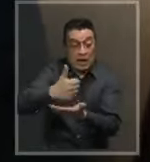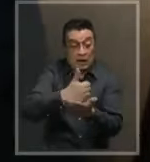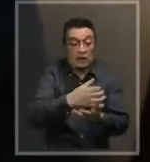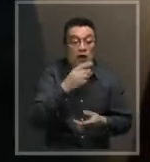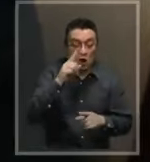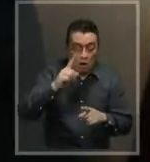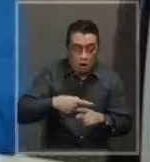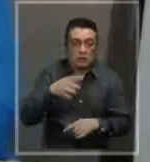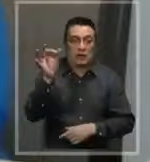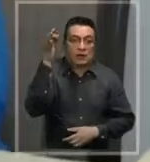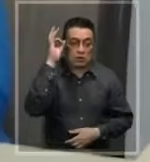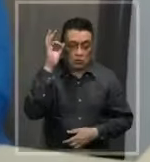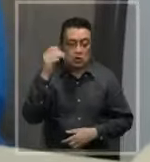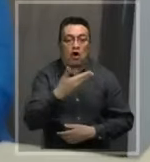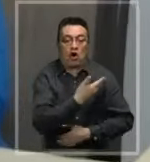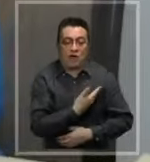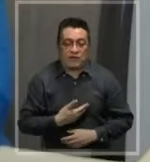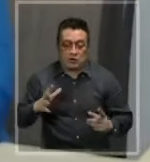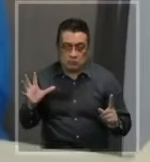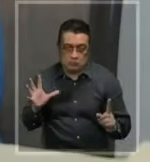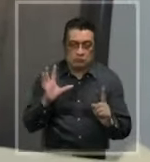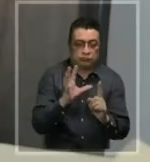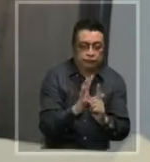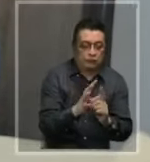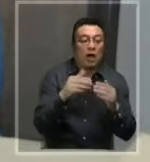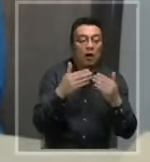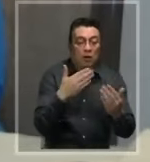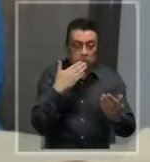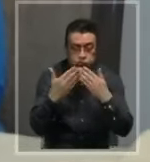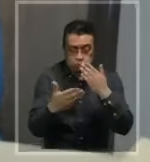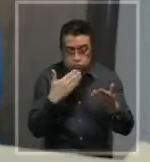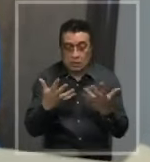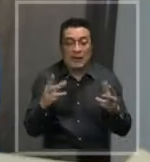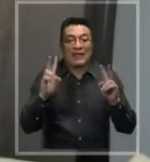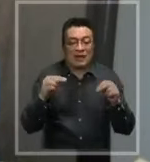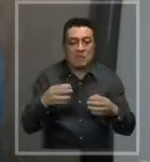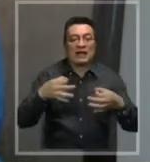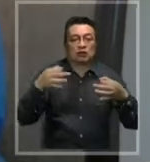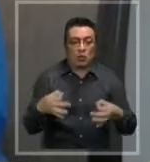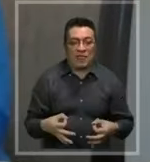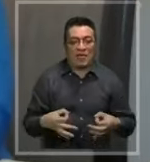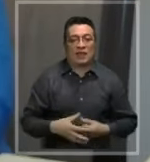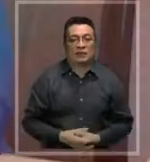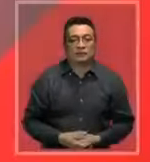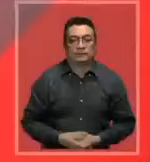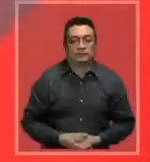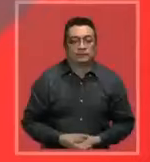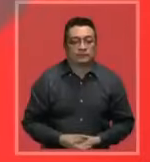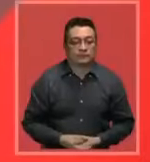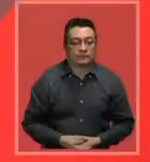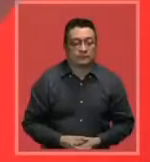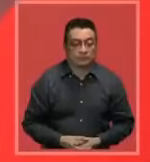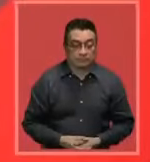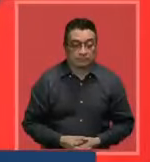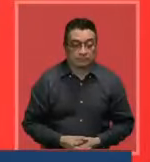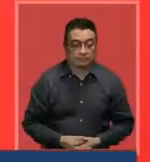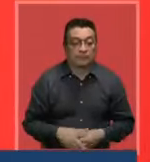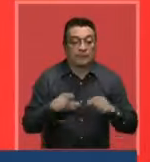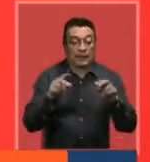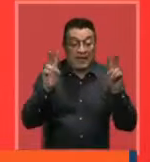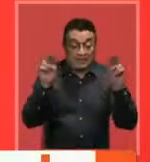reunión de los sediles con el gobierno que incluirían anuncios en materia de seguridad bueno y en relación